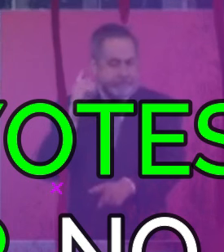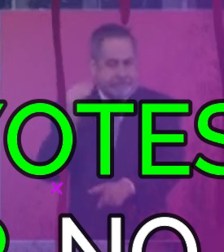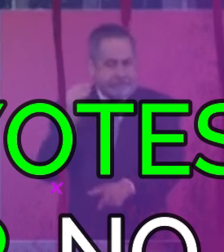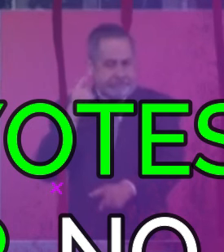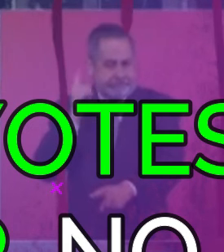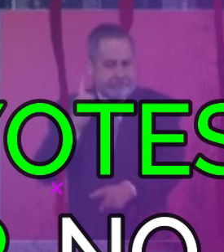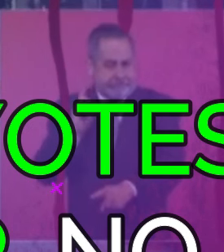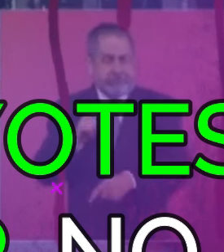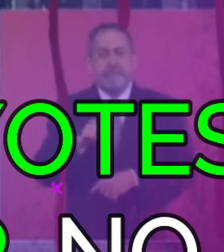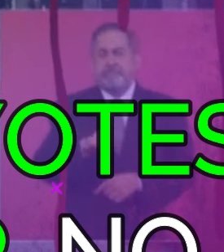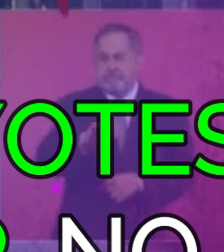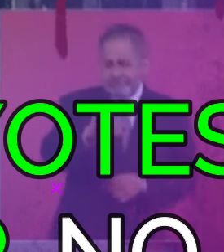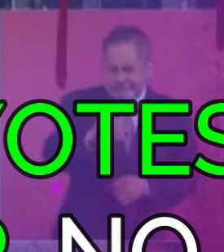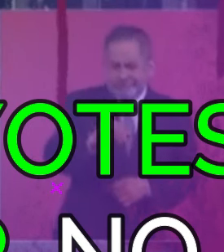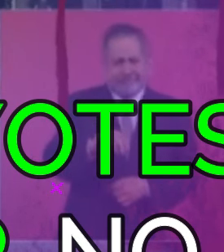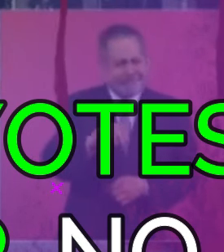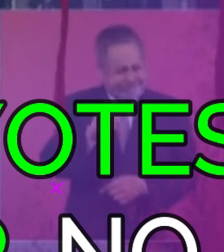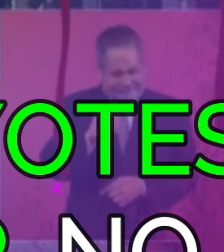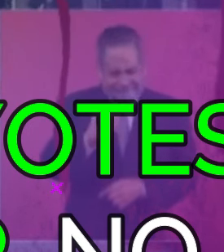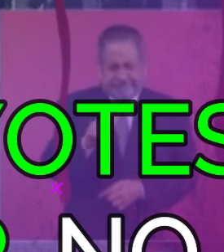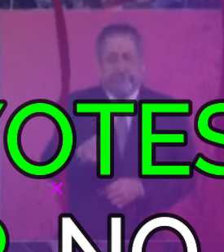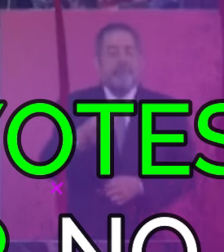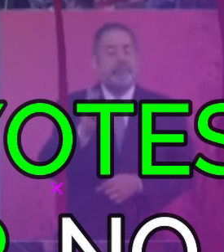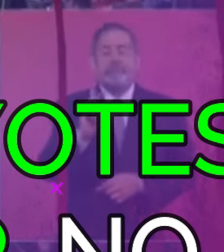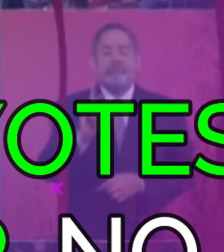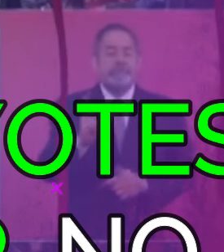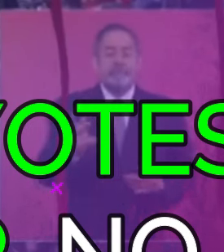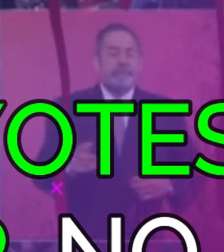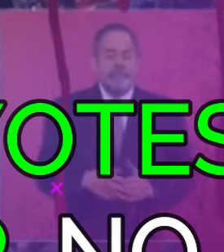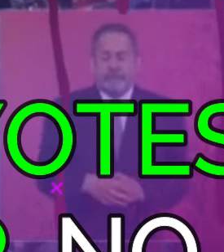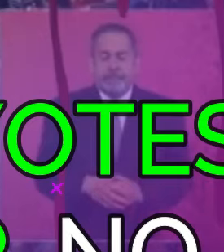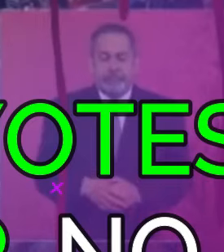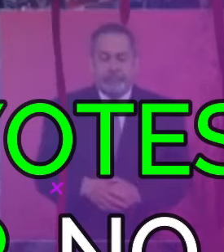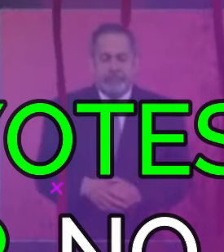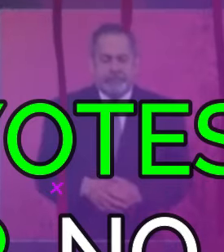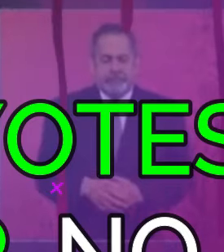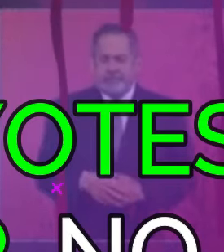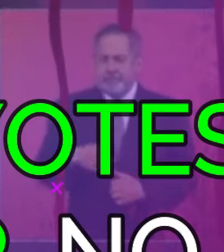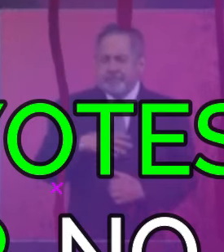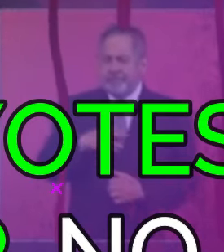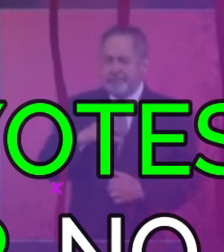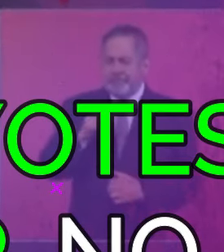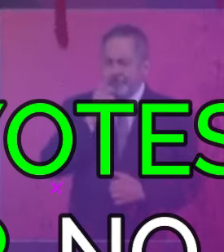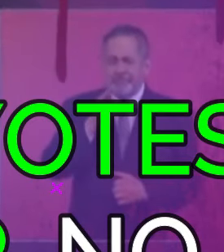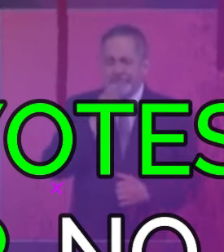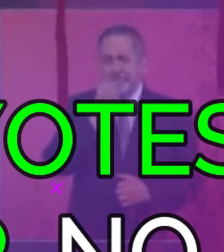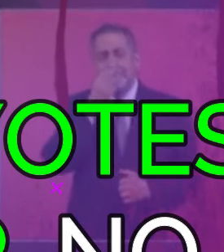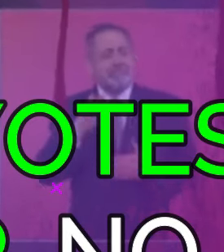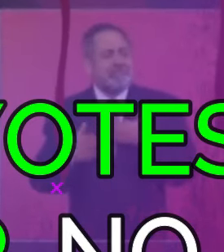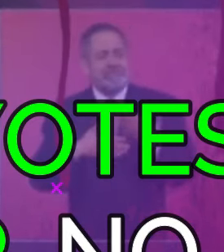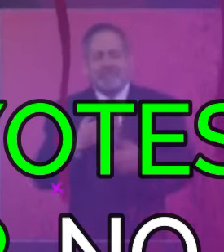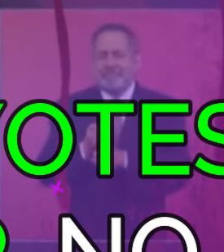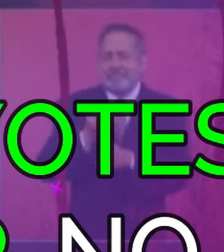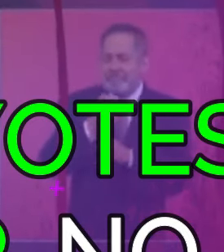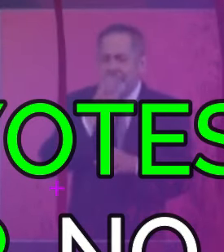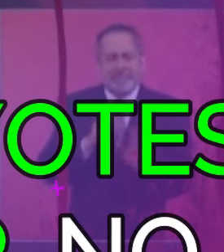daría vergüenza subirse a un yate. Esto lo dice en el contexto del pleito que trae con Salinas Pliego, que